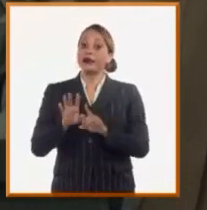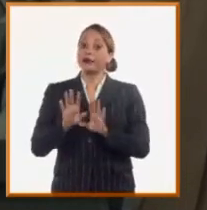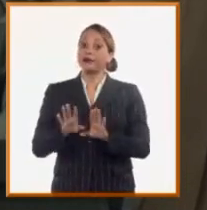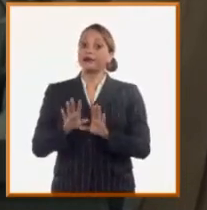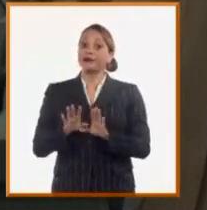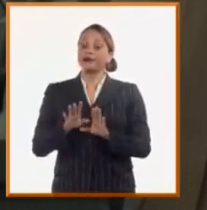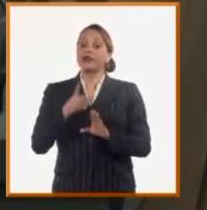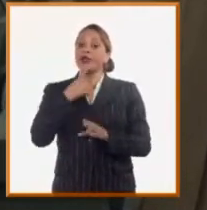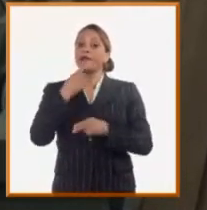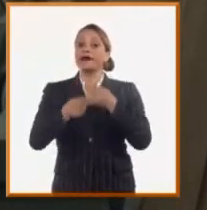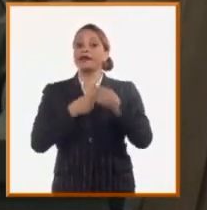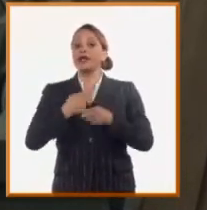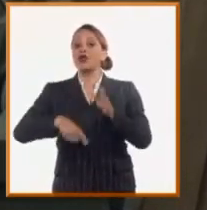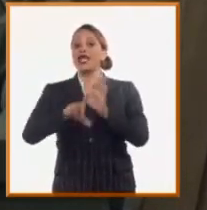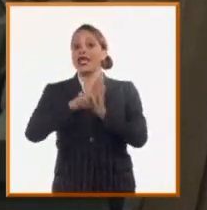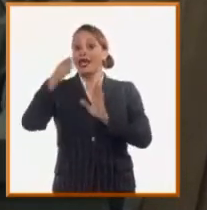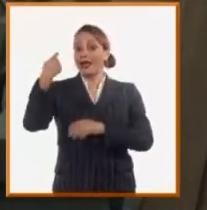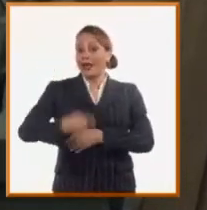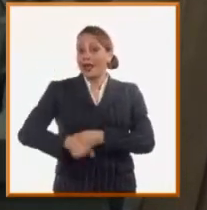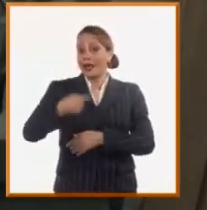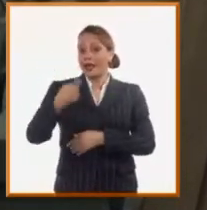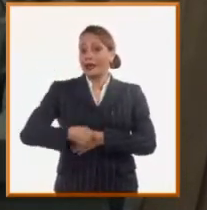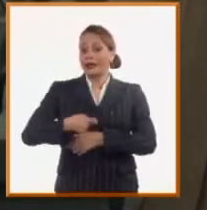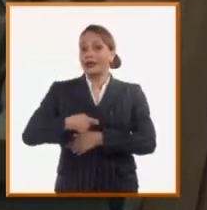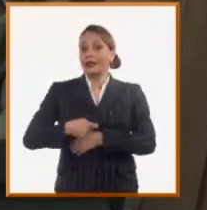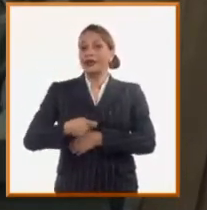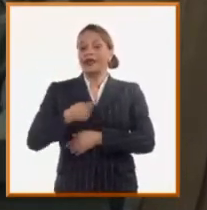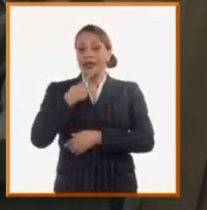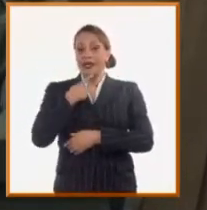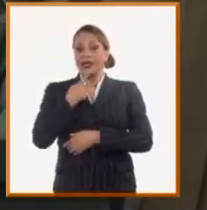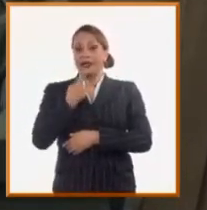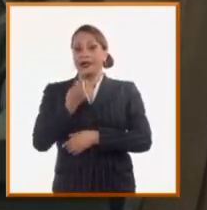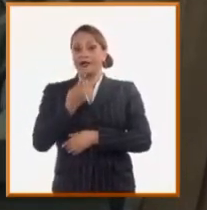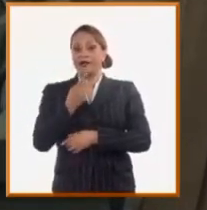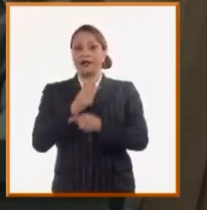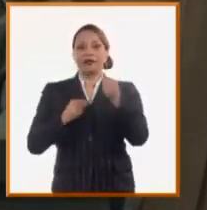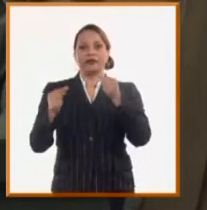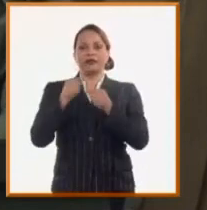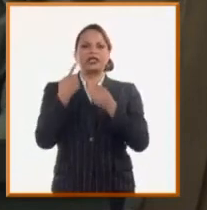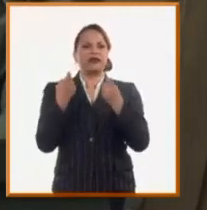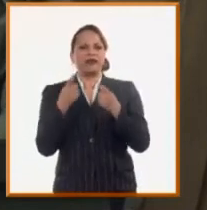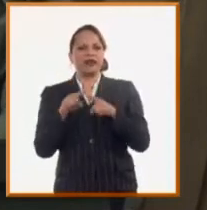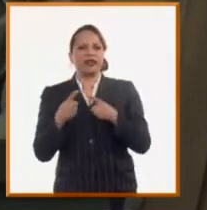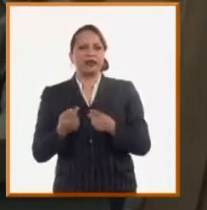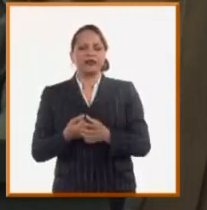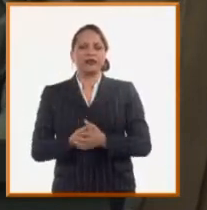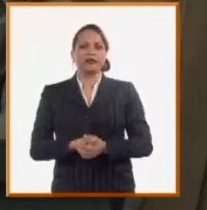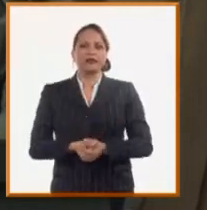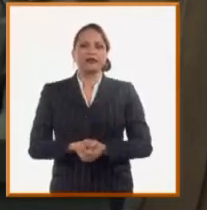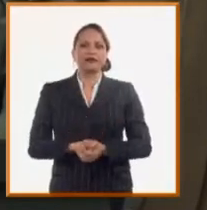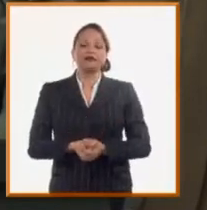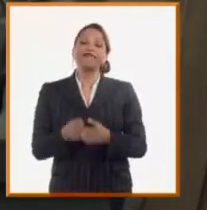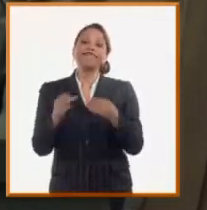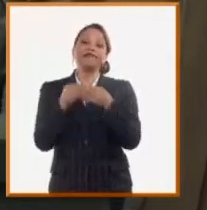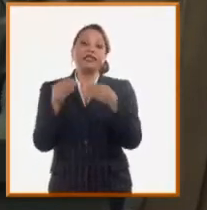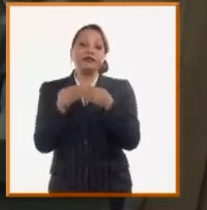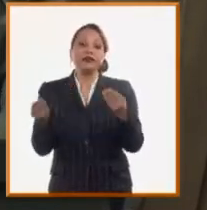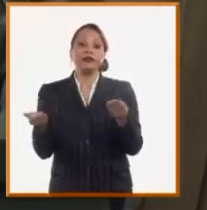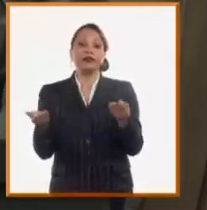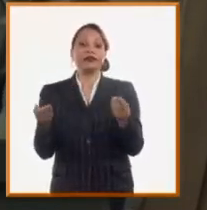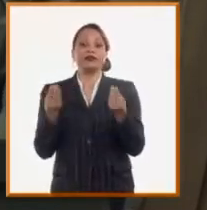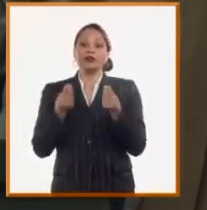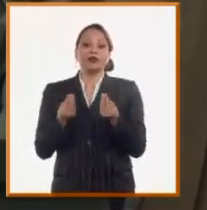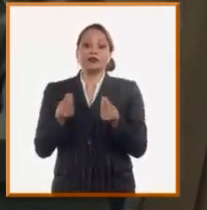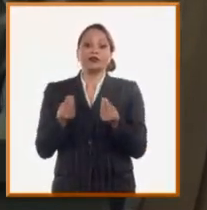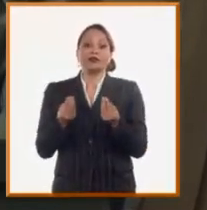cambiario legal que de verdad sea el que predomine, ¿qué es lo que hace falta? Divisa. Sino que tú